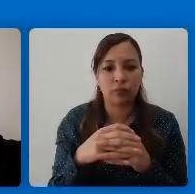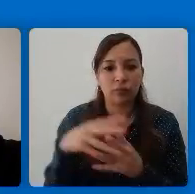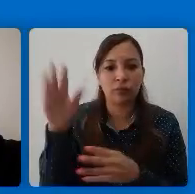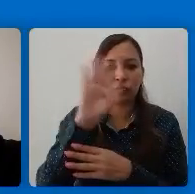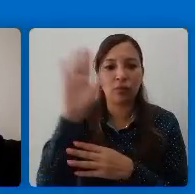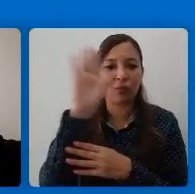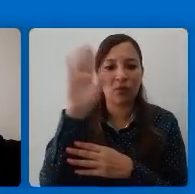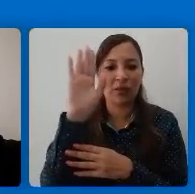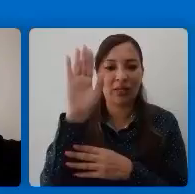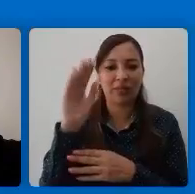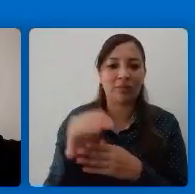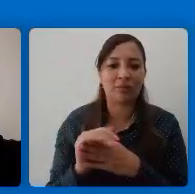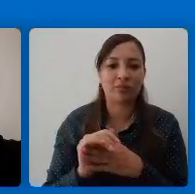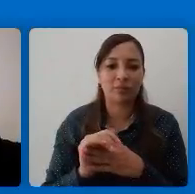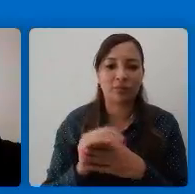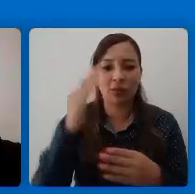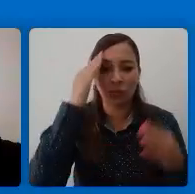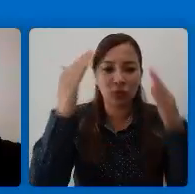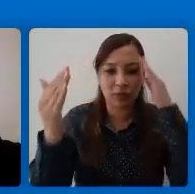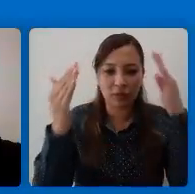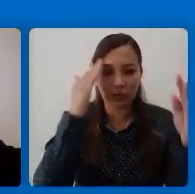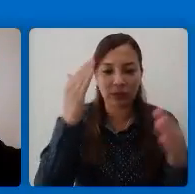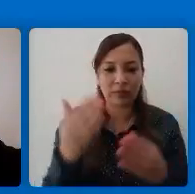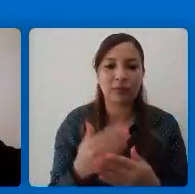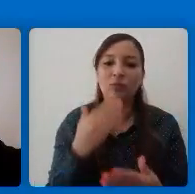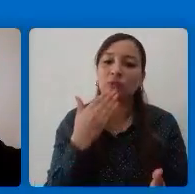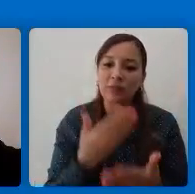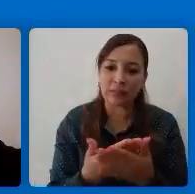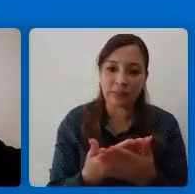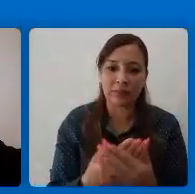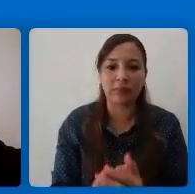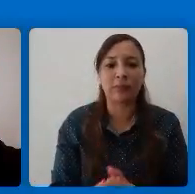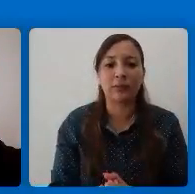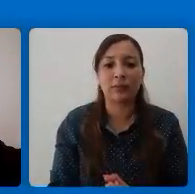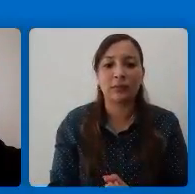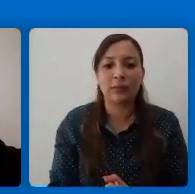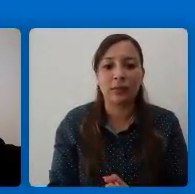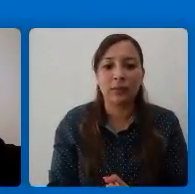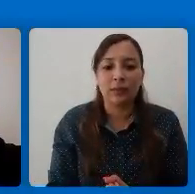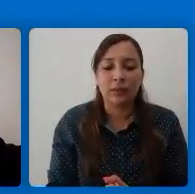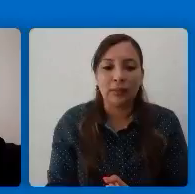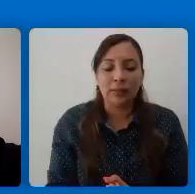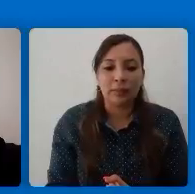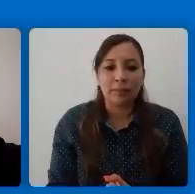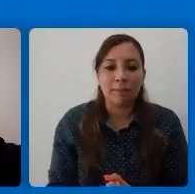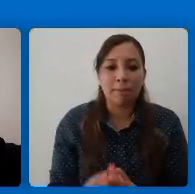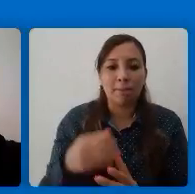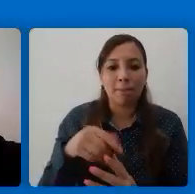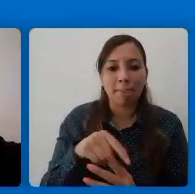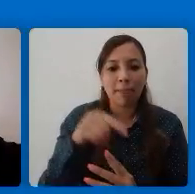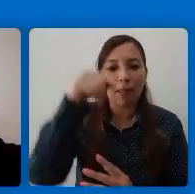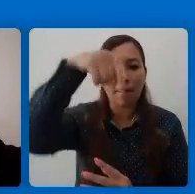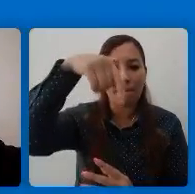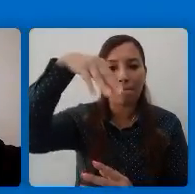qué tal y en maría josé maria jose rosas en la actualidad se